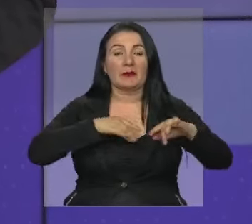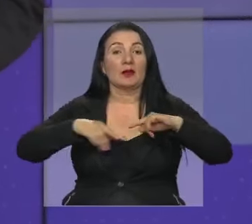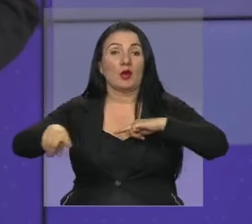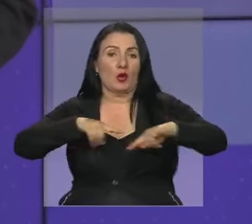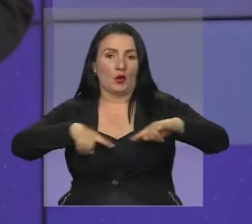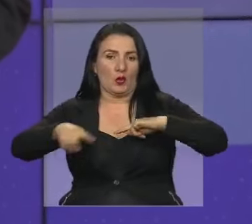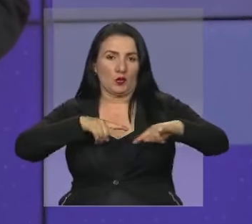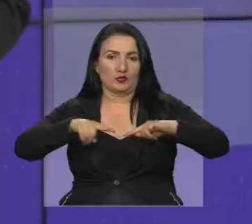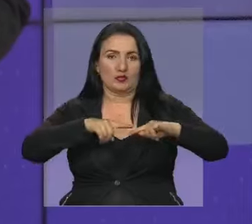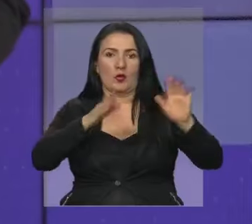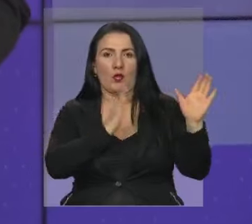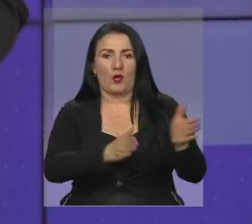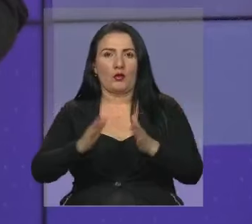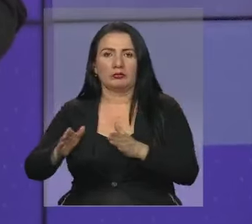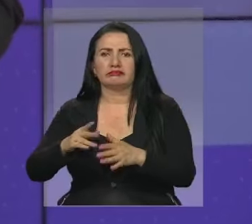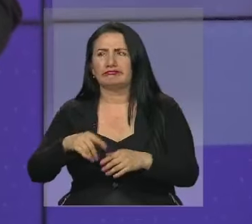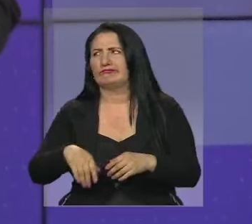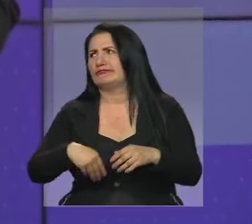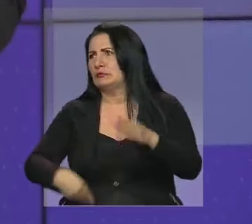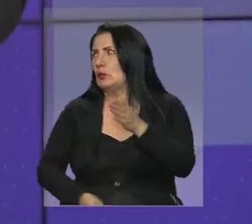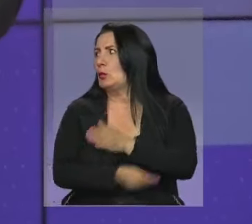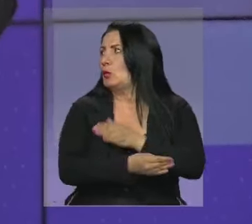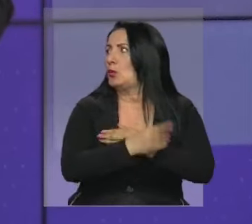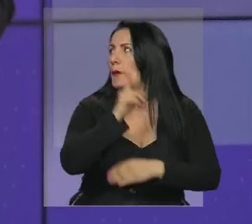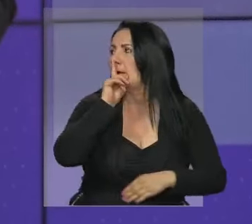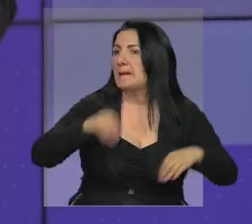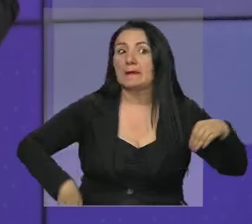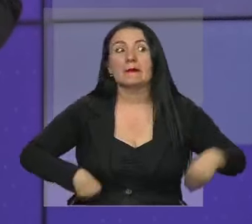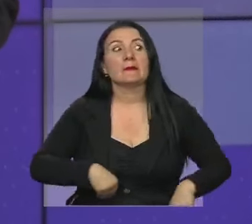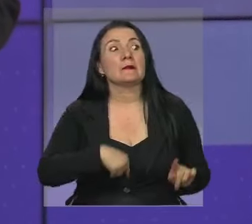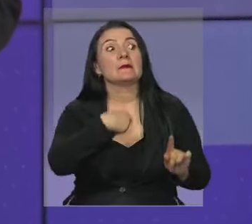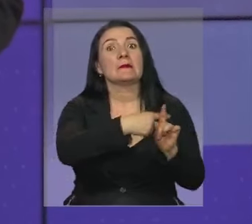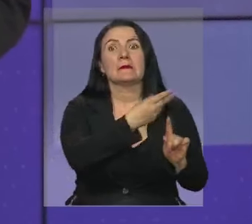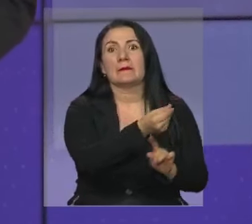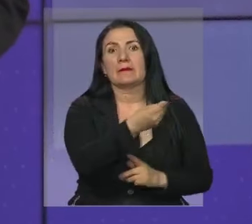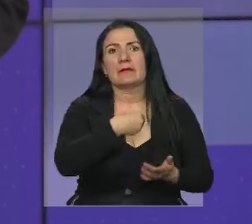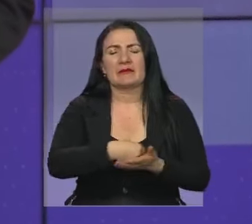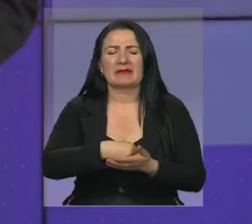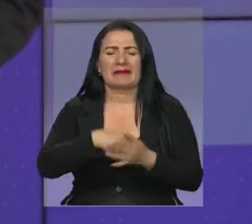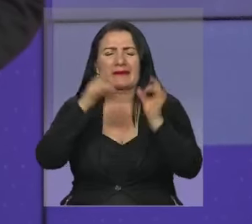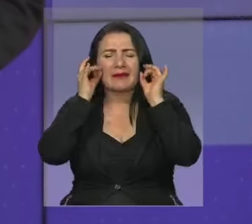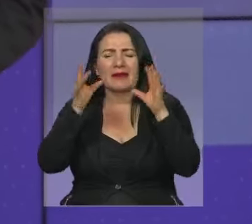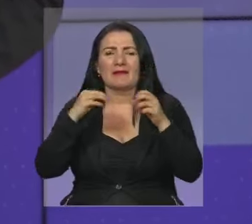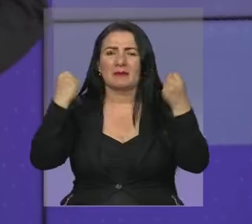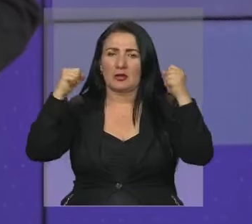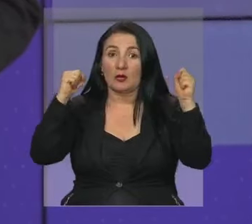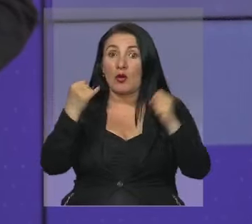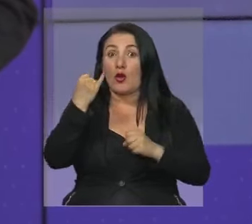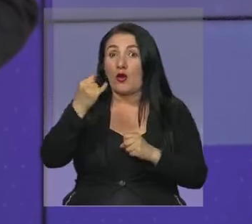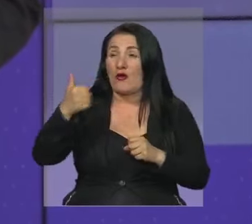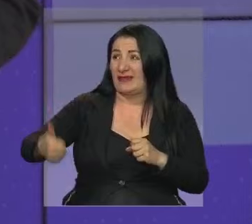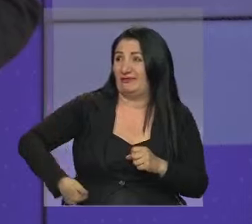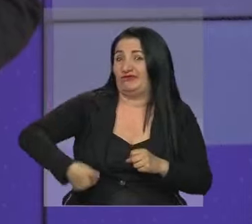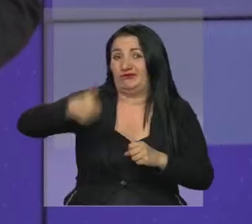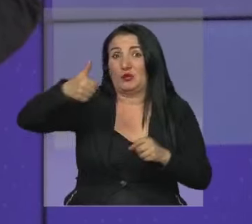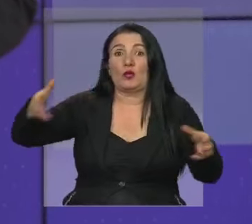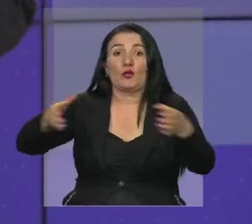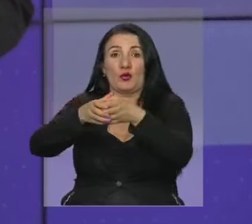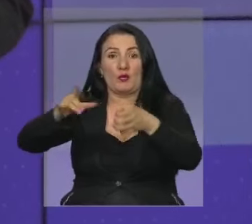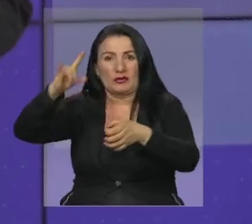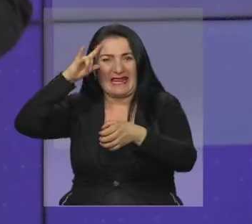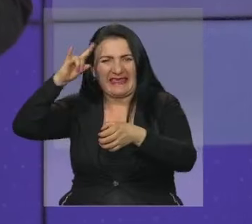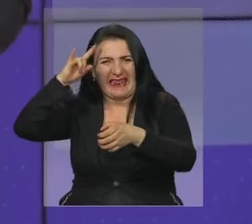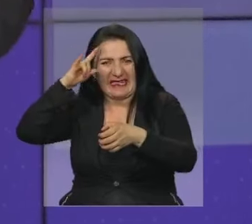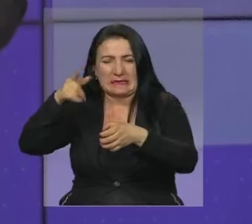La extorsión sigue preocupando a los bogotanos. Hoy cayó el segundo cabecilla más importante de la banda Satanás dedicada a